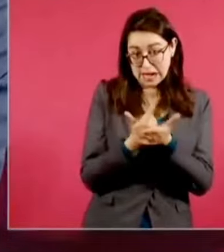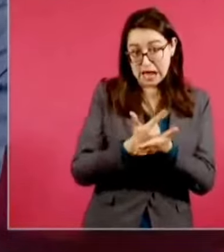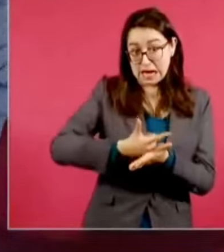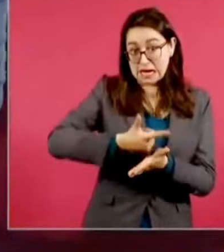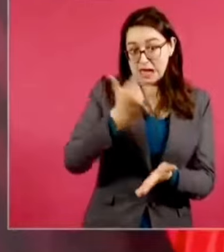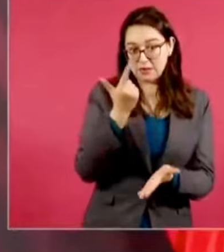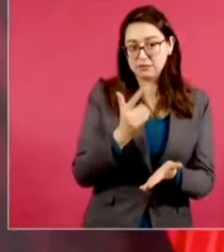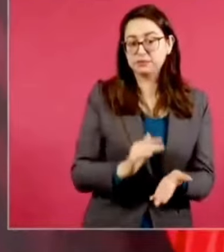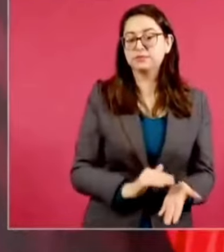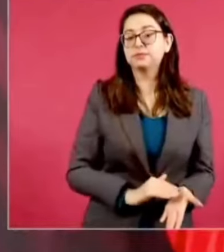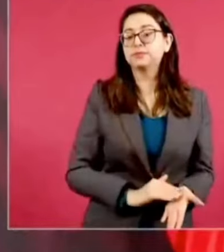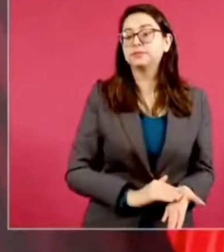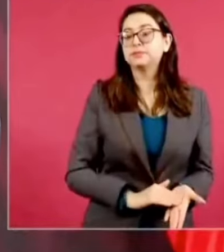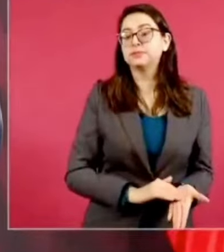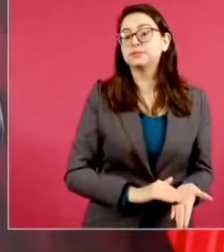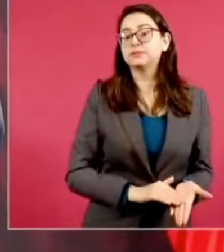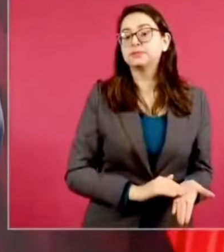como delito grave.